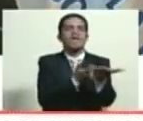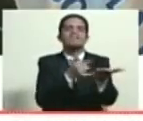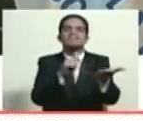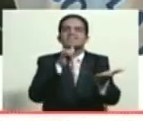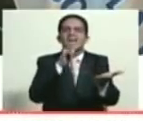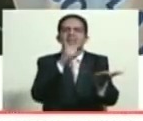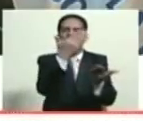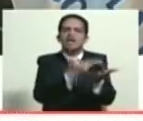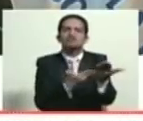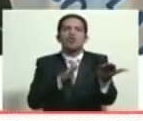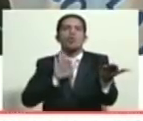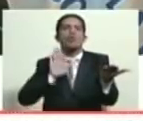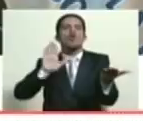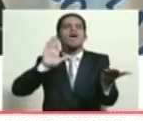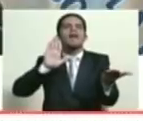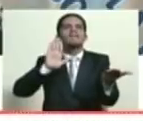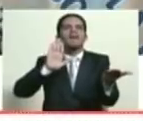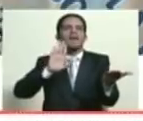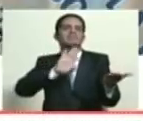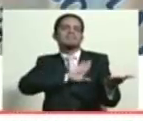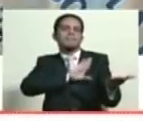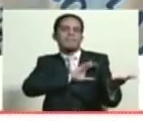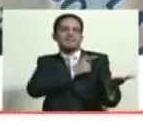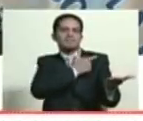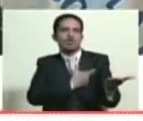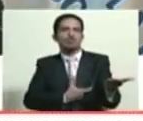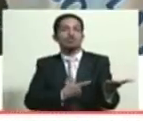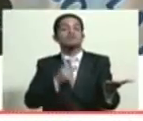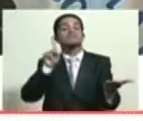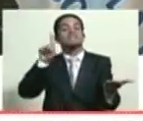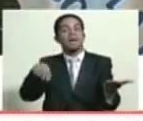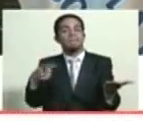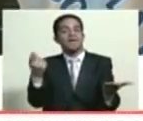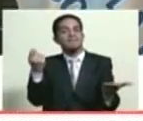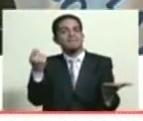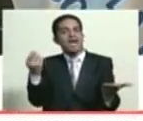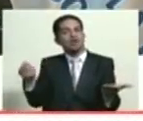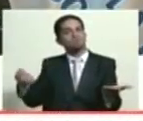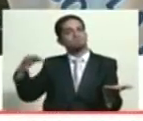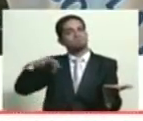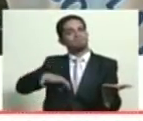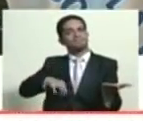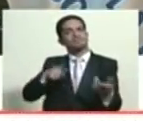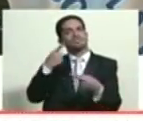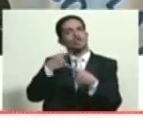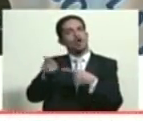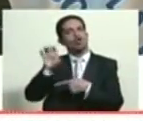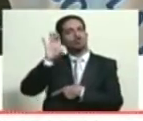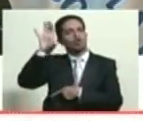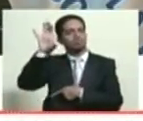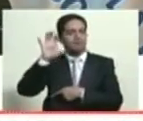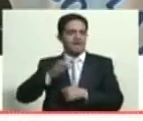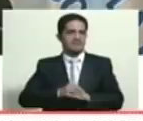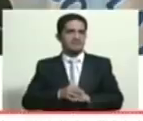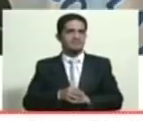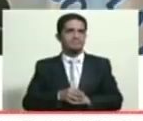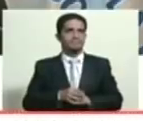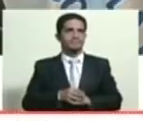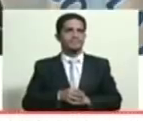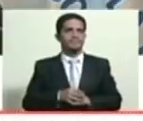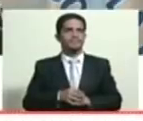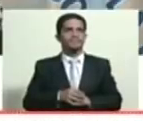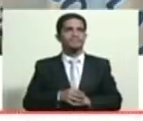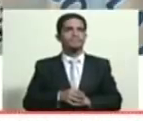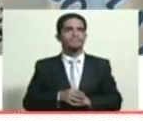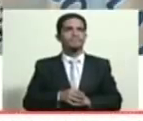patrimonio y a su vez recibió dinero proveniente de instancias internacionales y